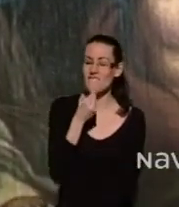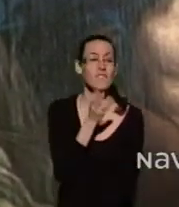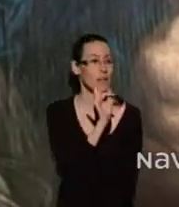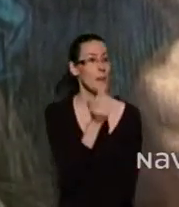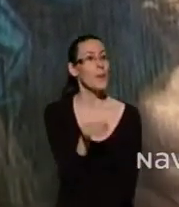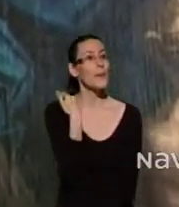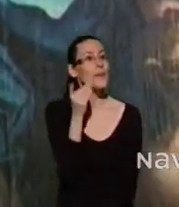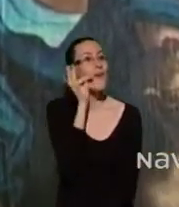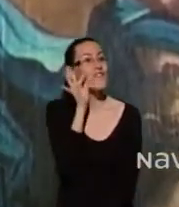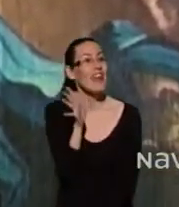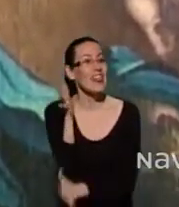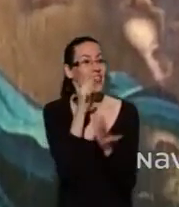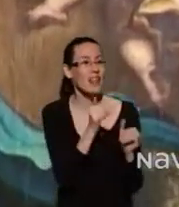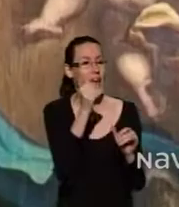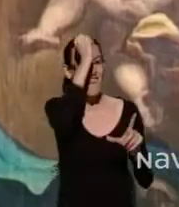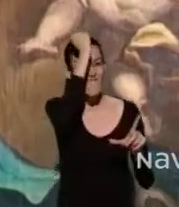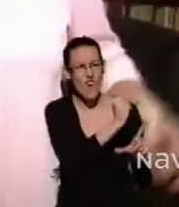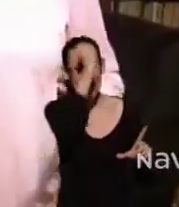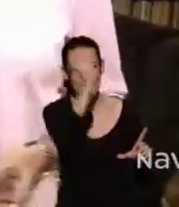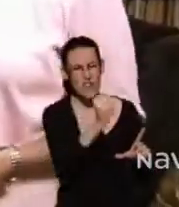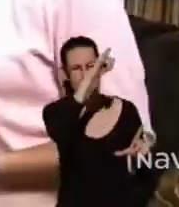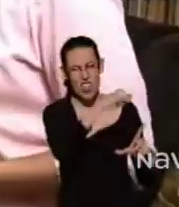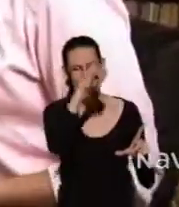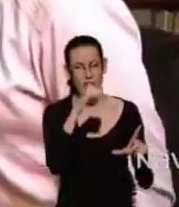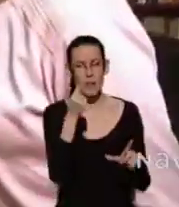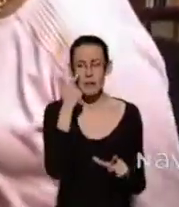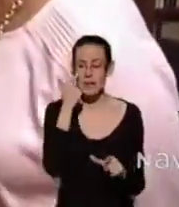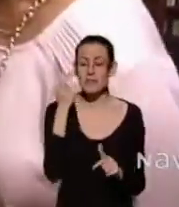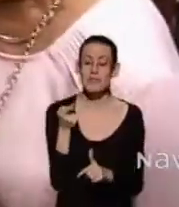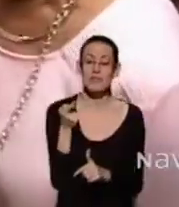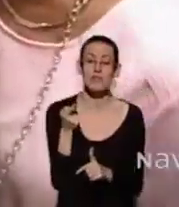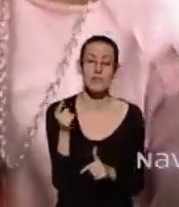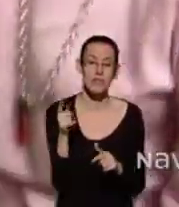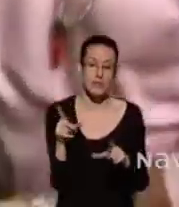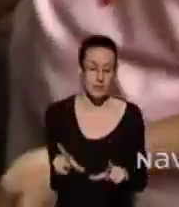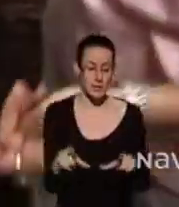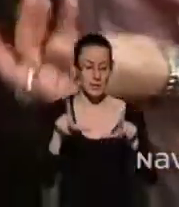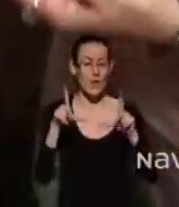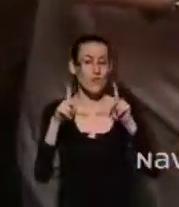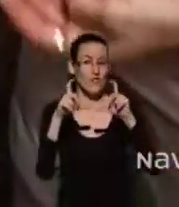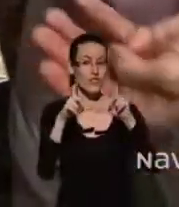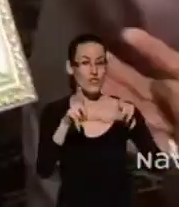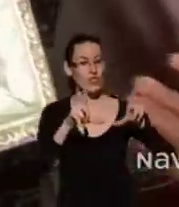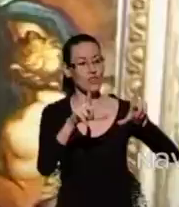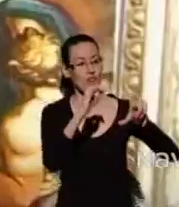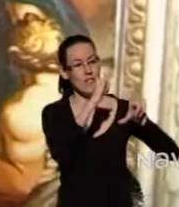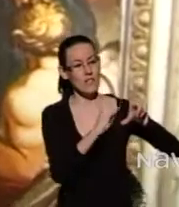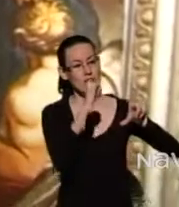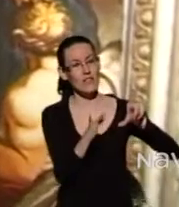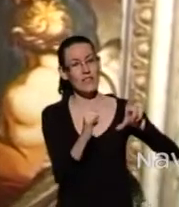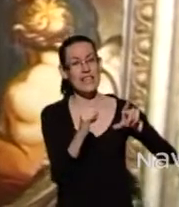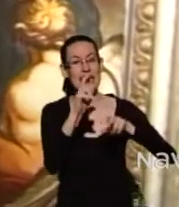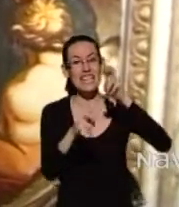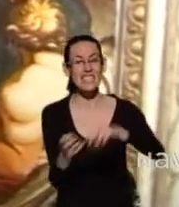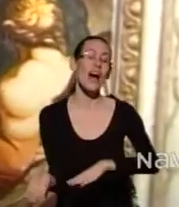asestaron cuatro sablazos o cinco. Que creo que lo tenéis aquí. Ahí está. Sí, recogido. Lo hemos recogido en una fotografía antes de su restauración.